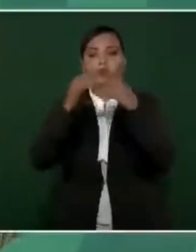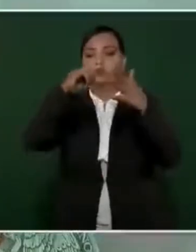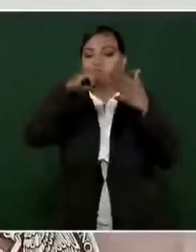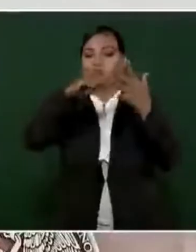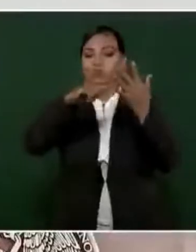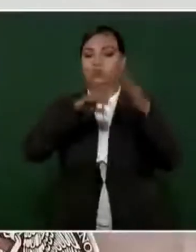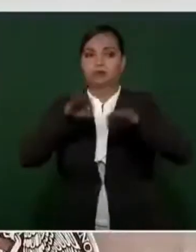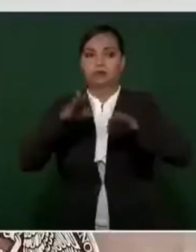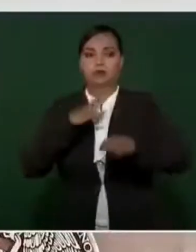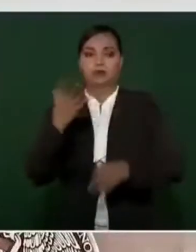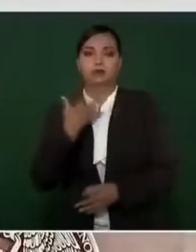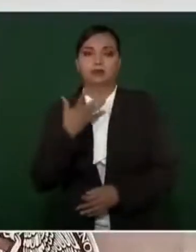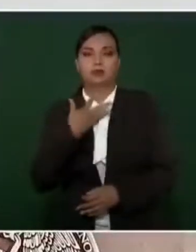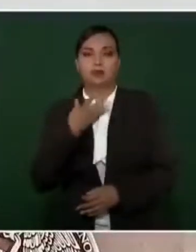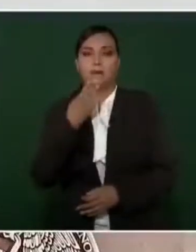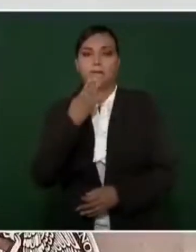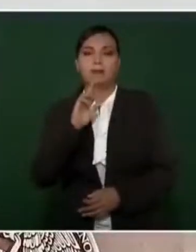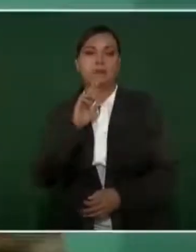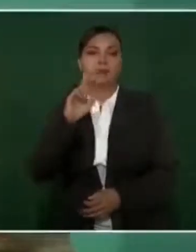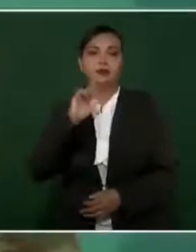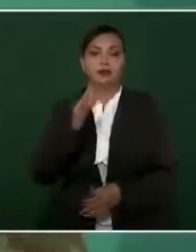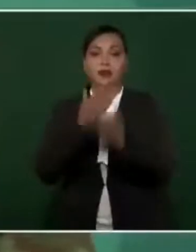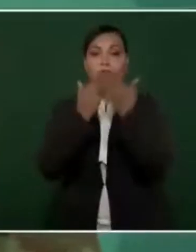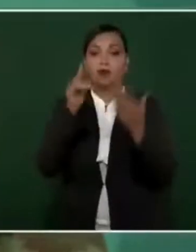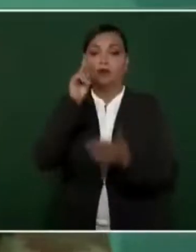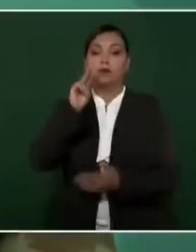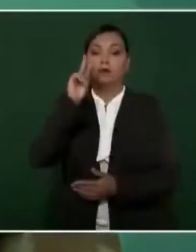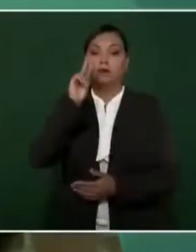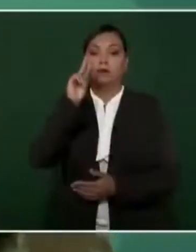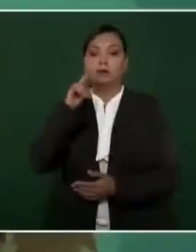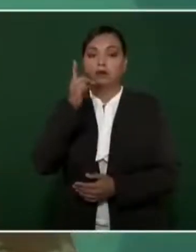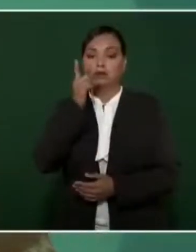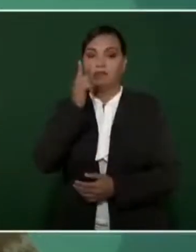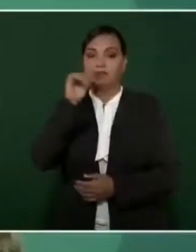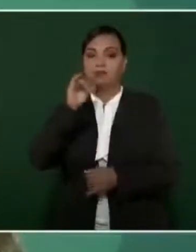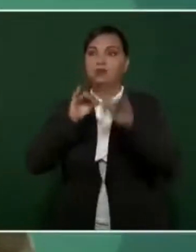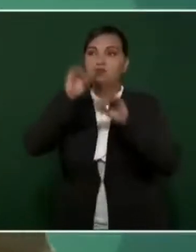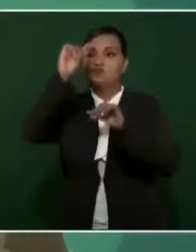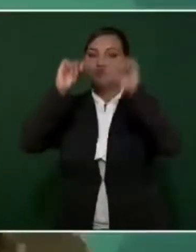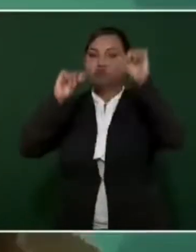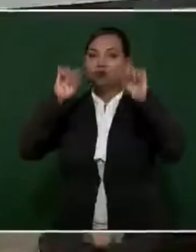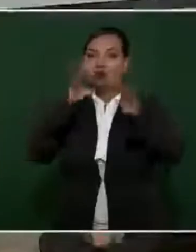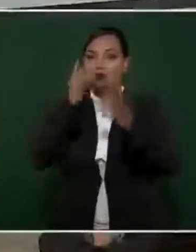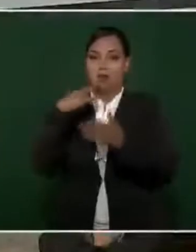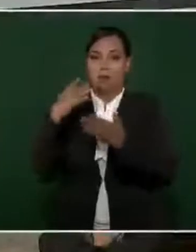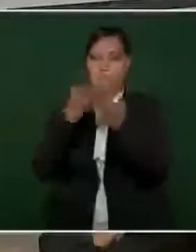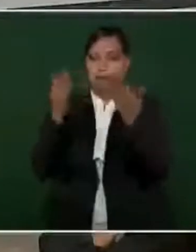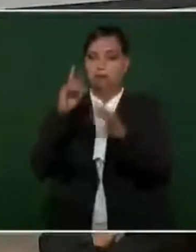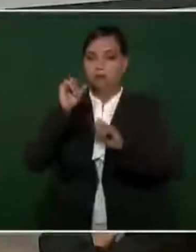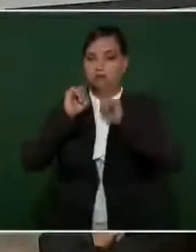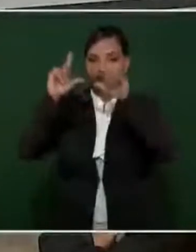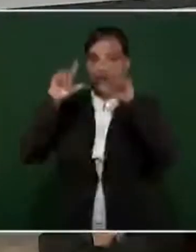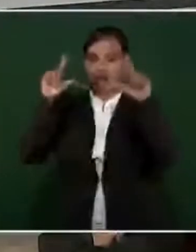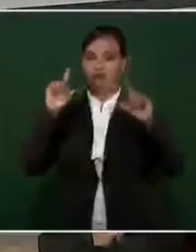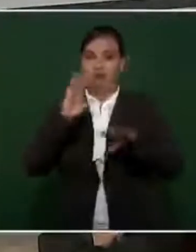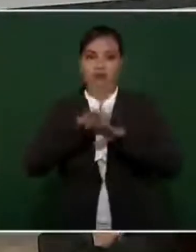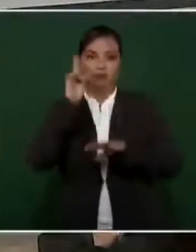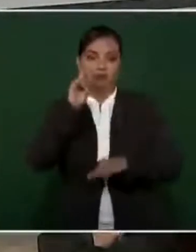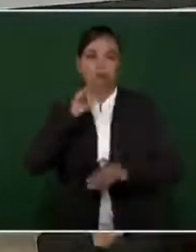llevaron a tener buenos resultados que ahorita vamos a ver en las gráficas que les presentaremos. Adelante, por